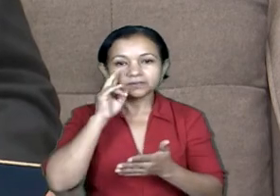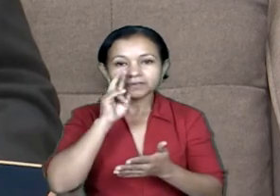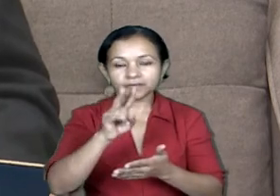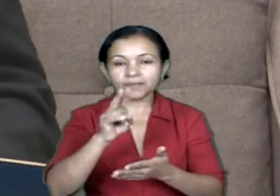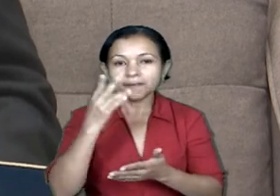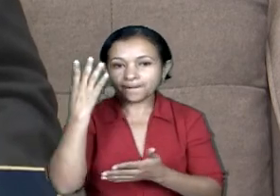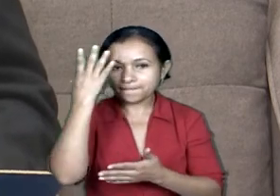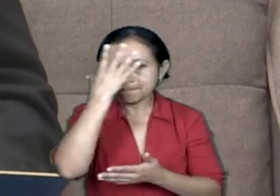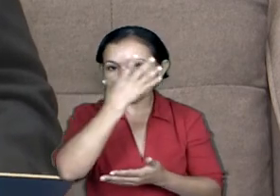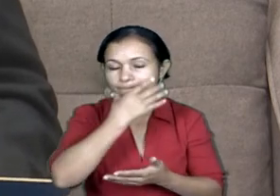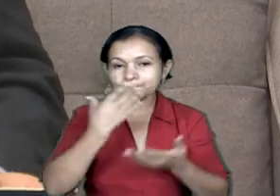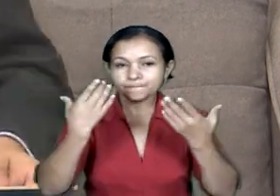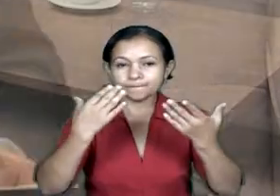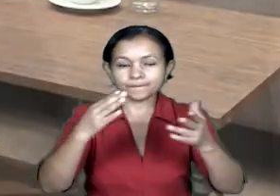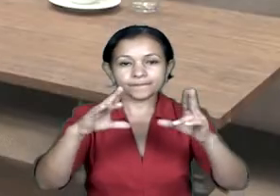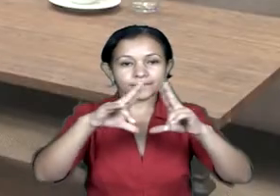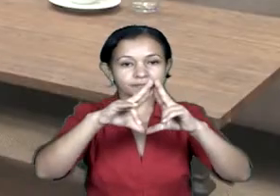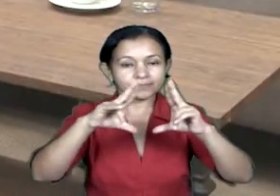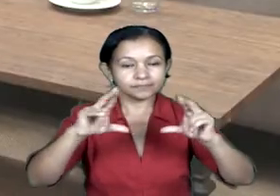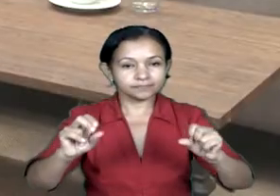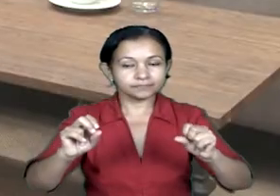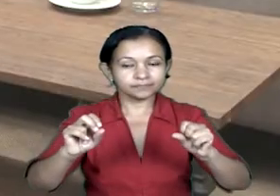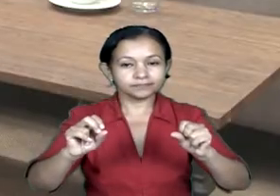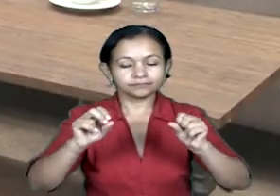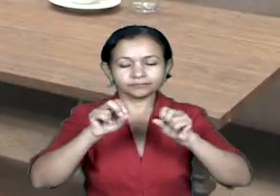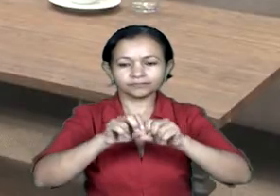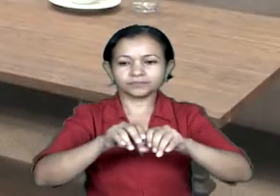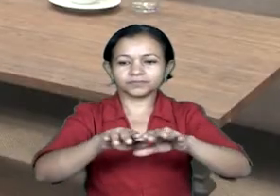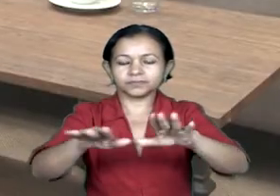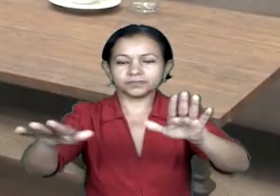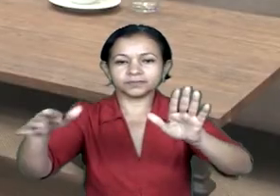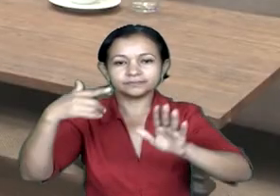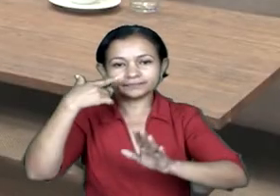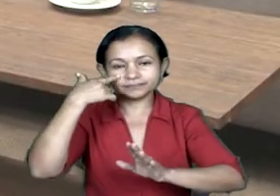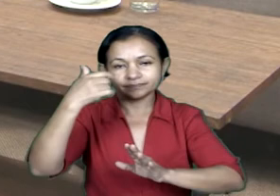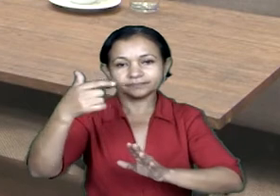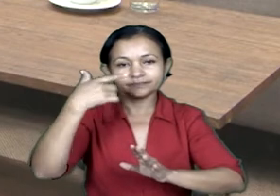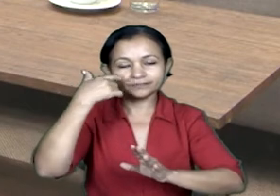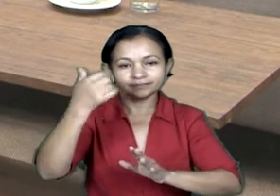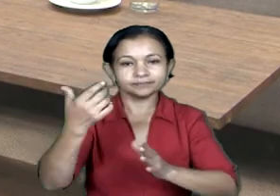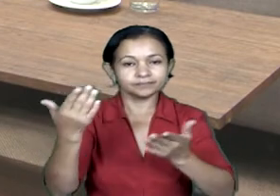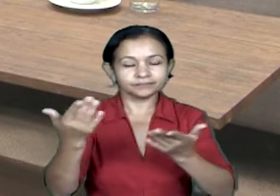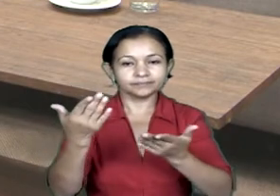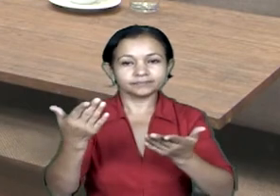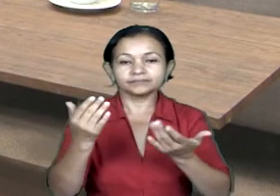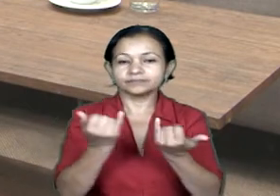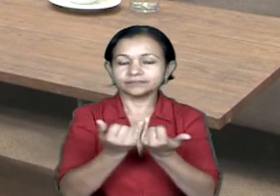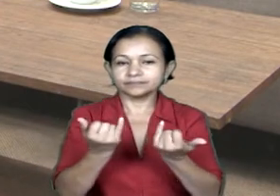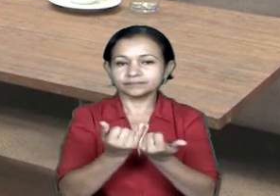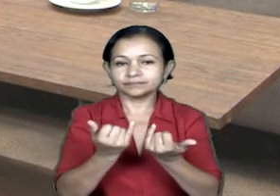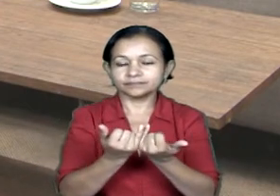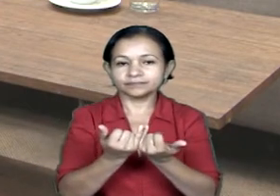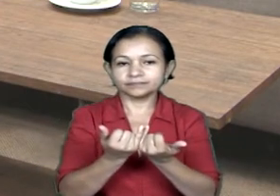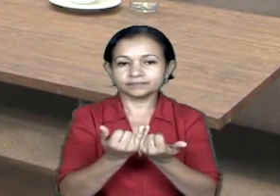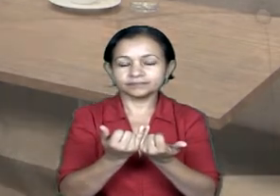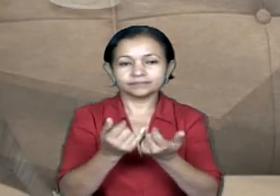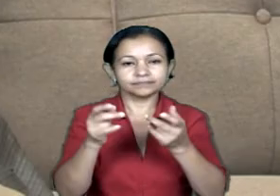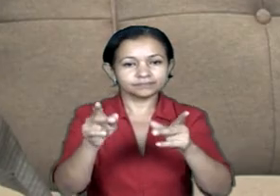la belleza, ¿no?, de Nicaragua, que se comparta, ¿no?, no solamente con los taiwaneses, también con